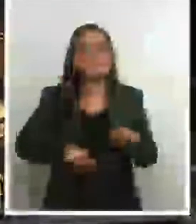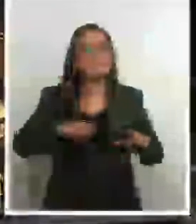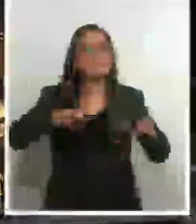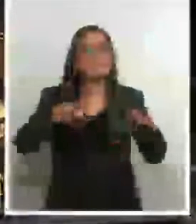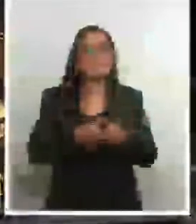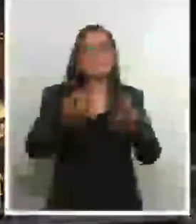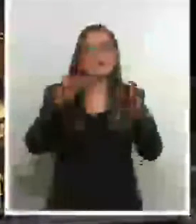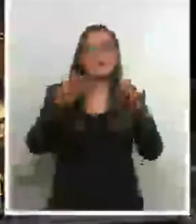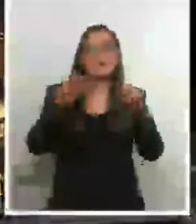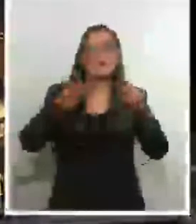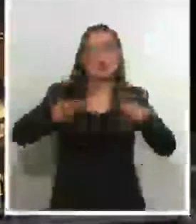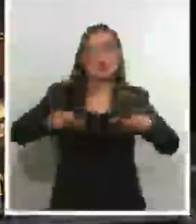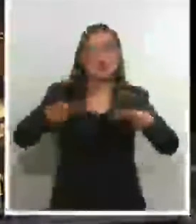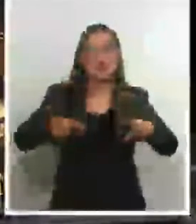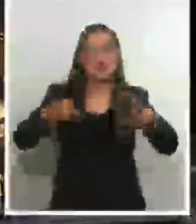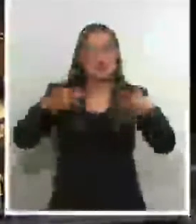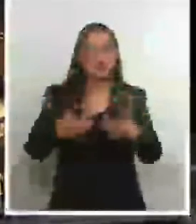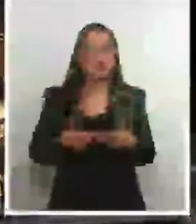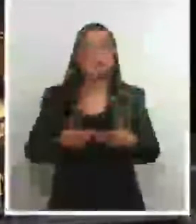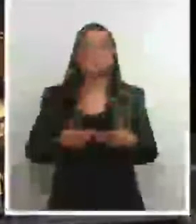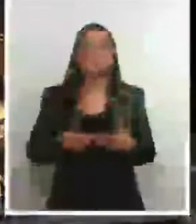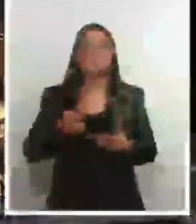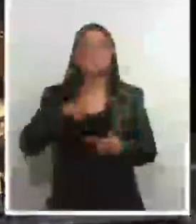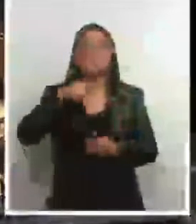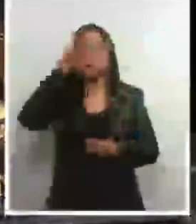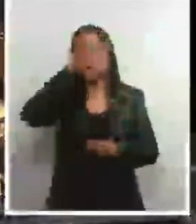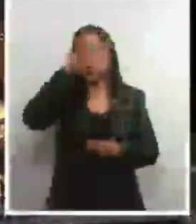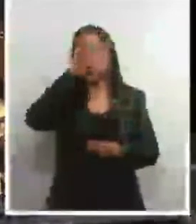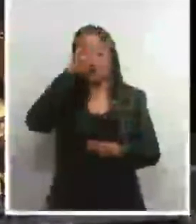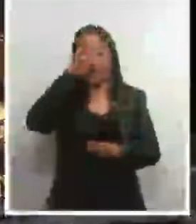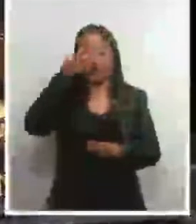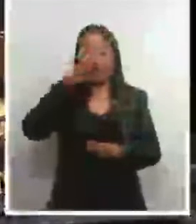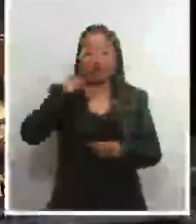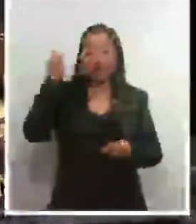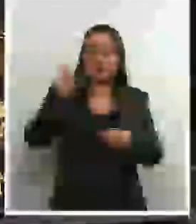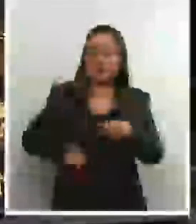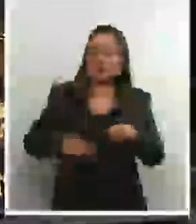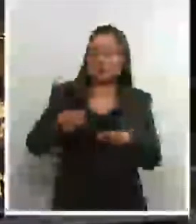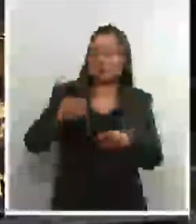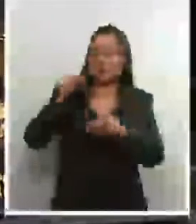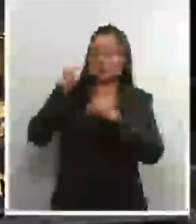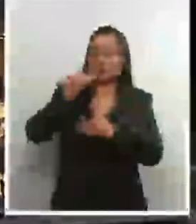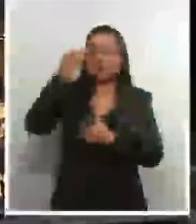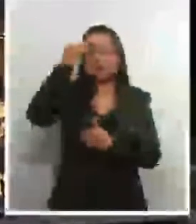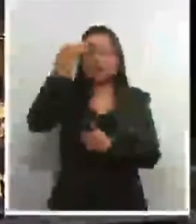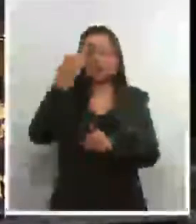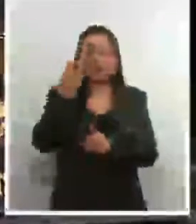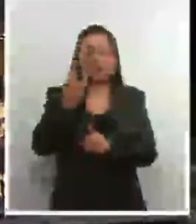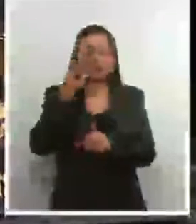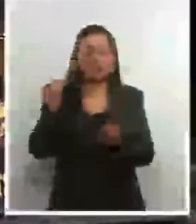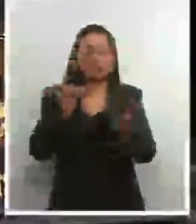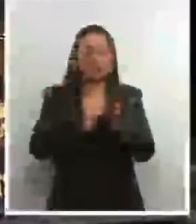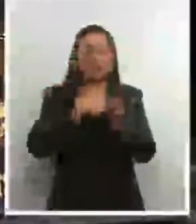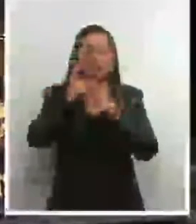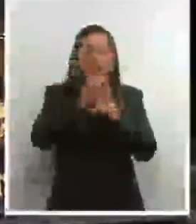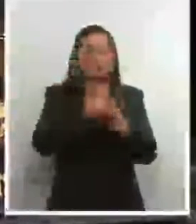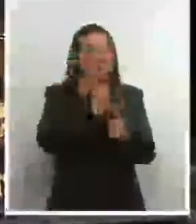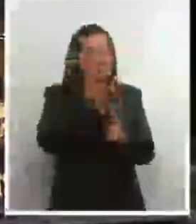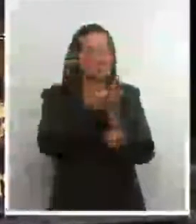a muchas personas. Yo sugeriría que se le quitara lo que agregó la